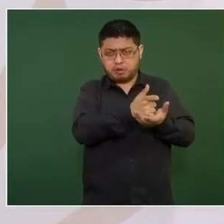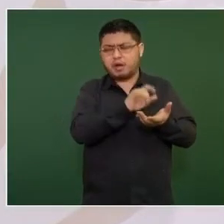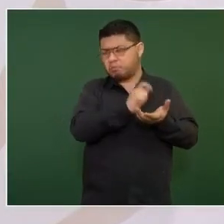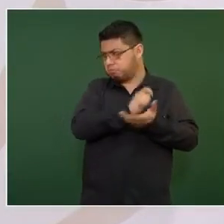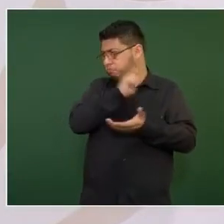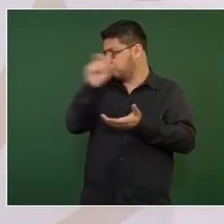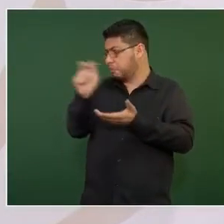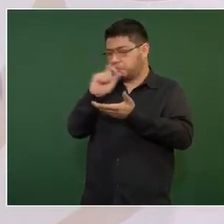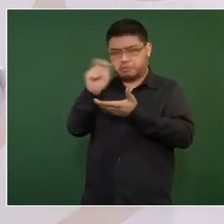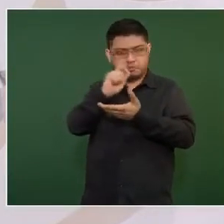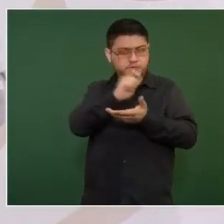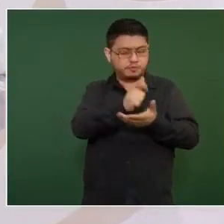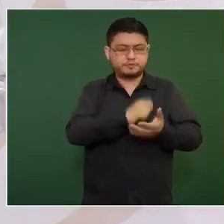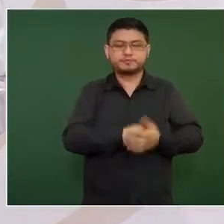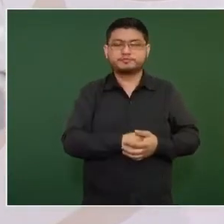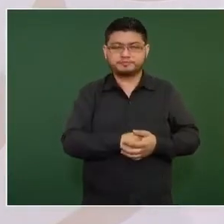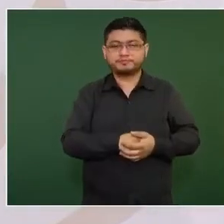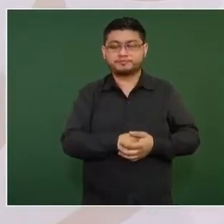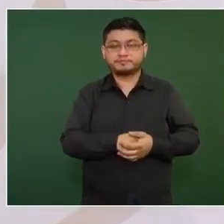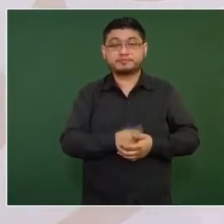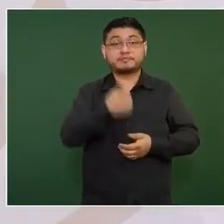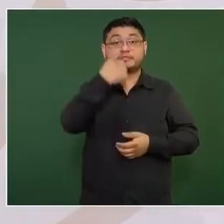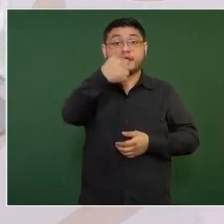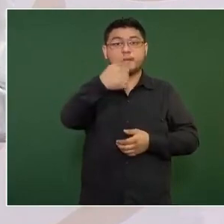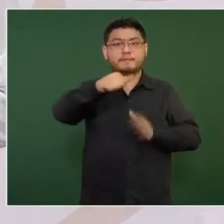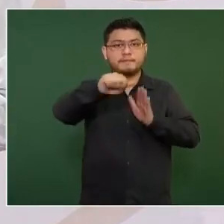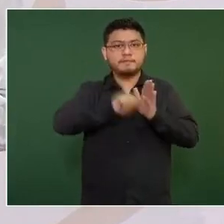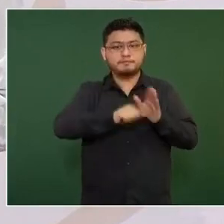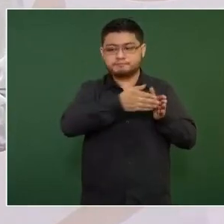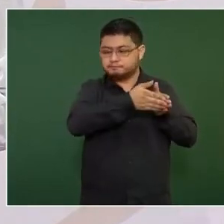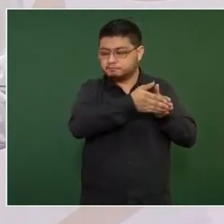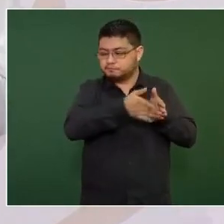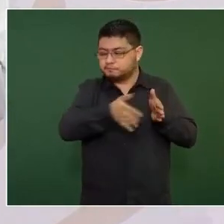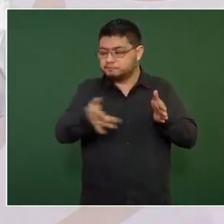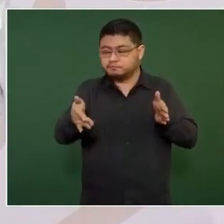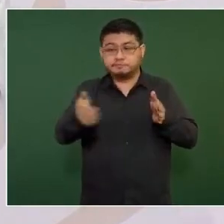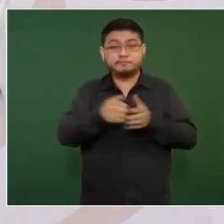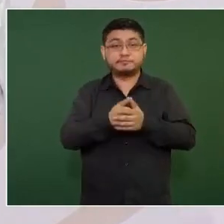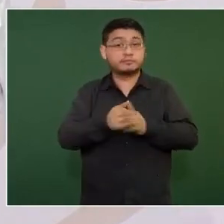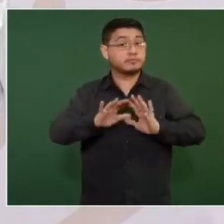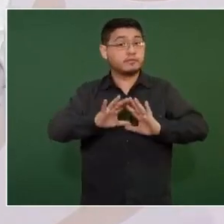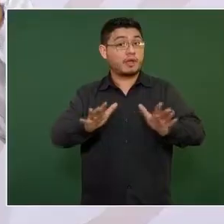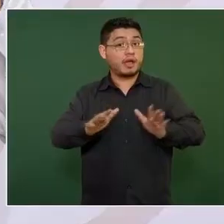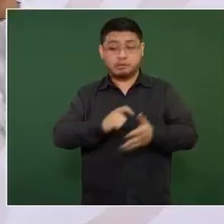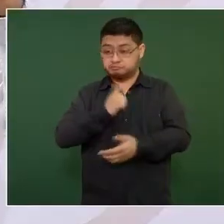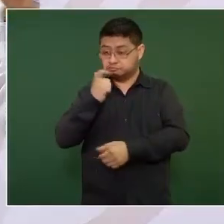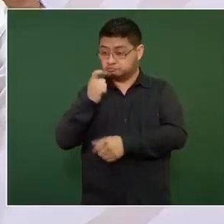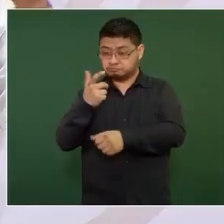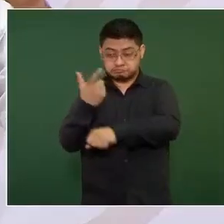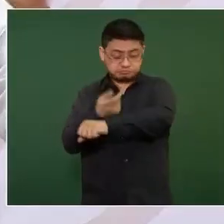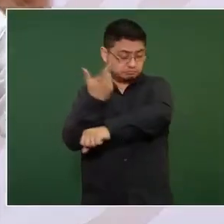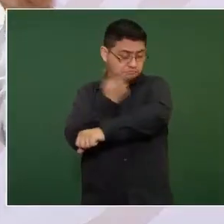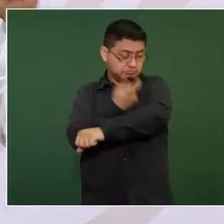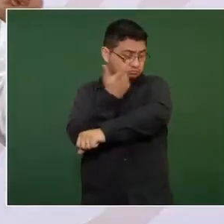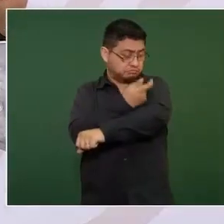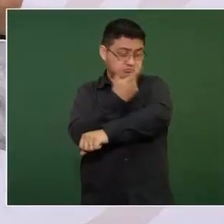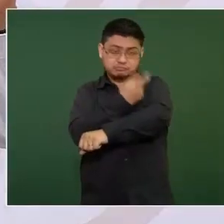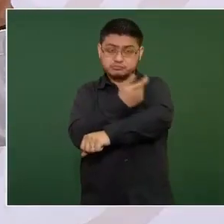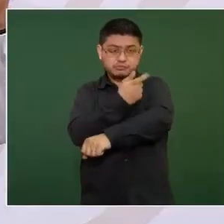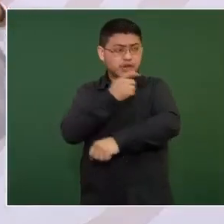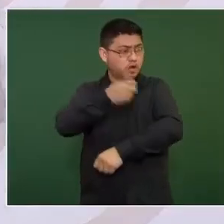En 6 meses ya habíamos vacunado a todos los adultos mayores de